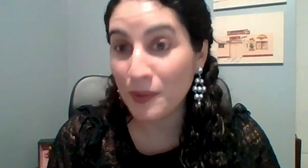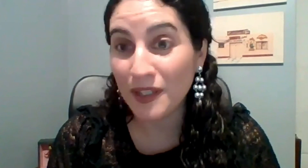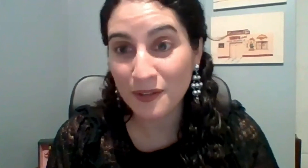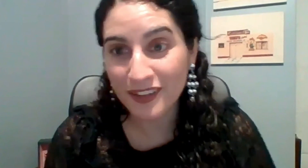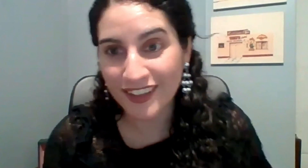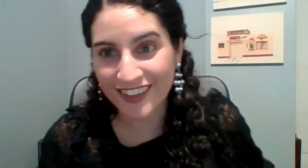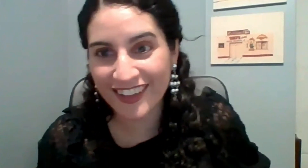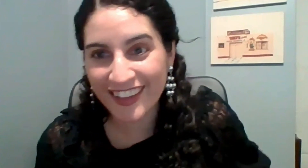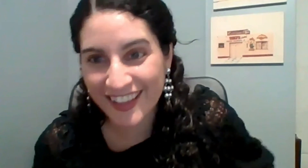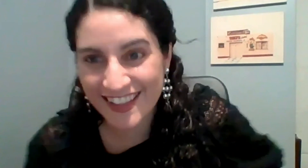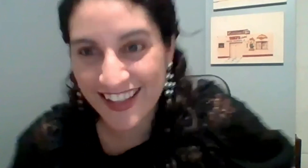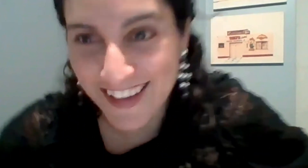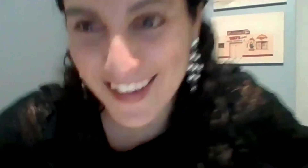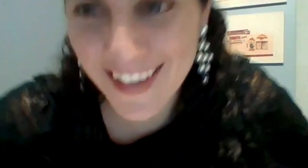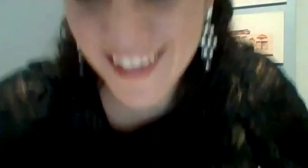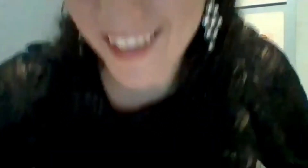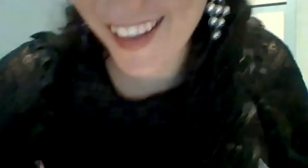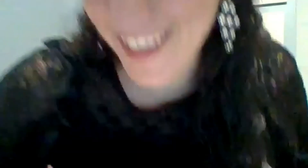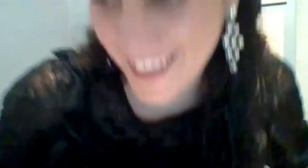Qué bueno